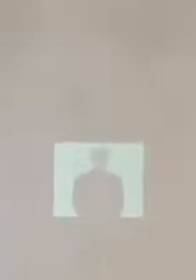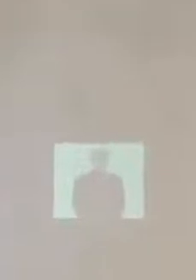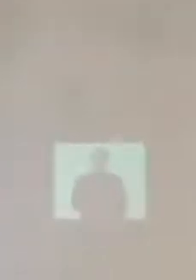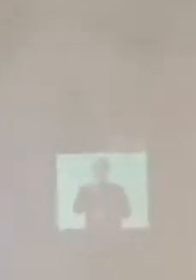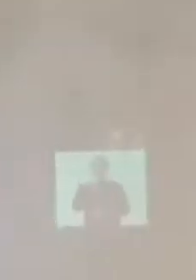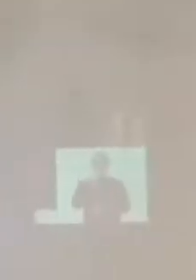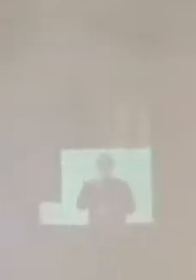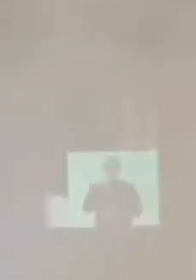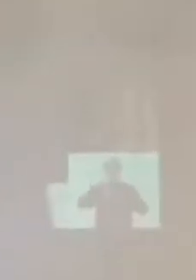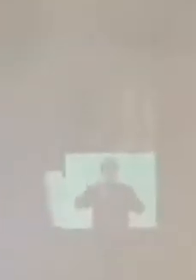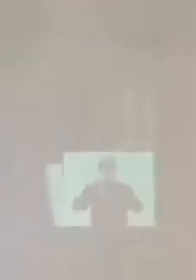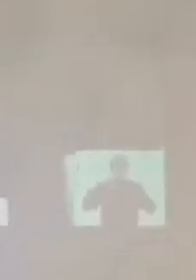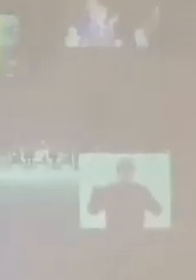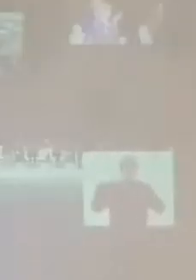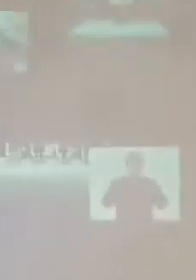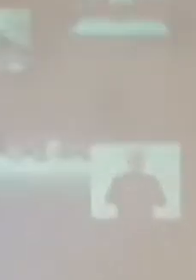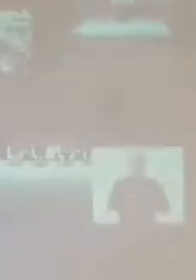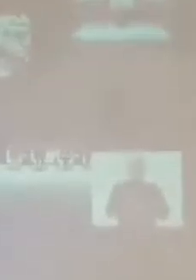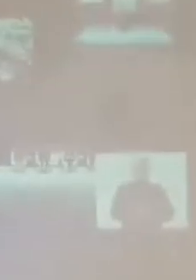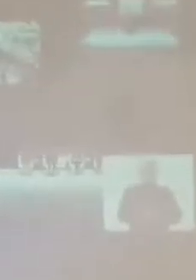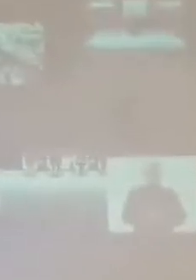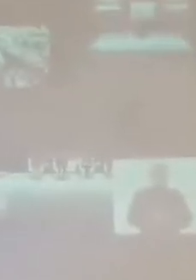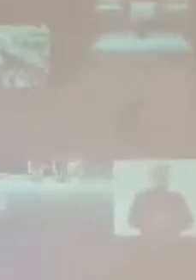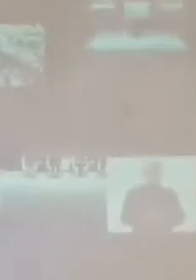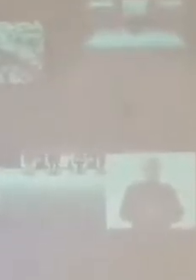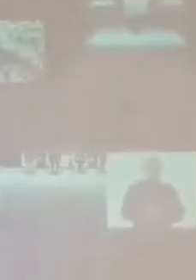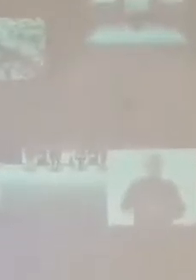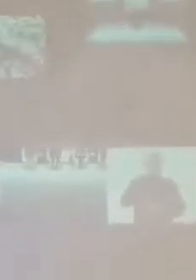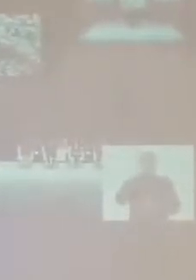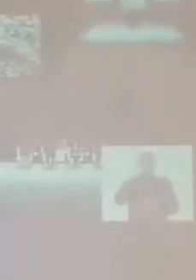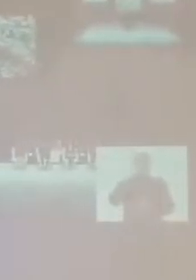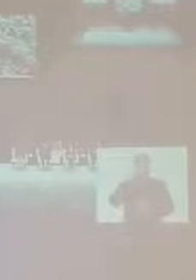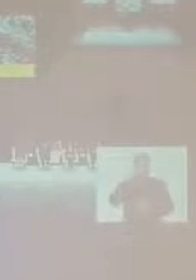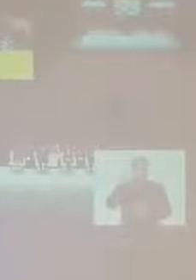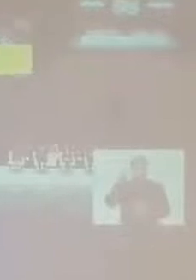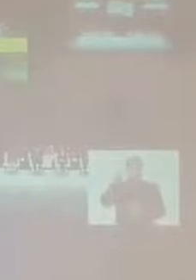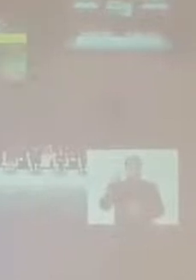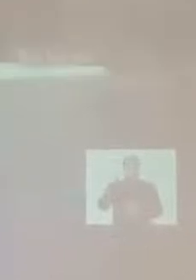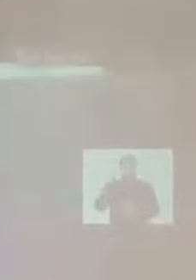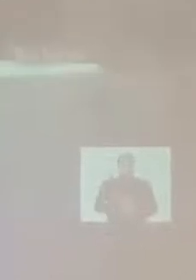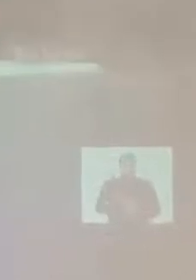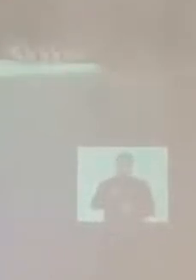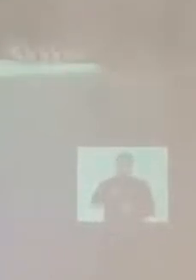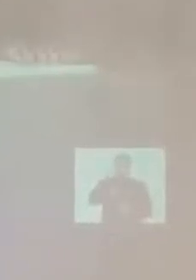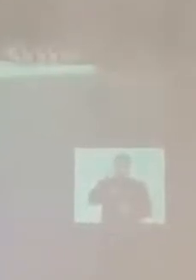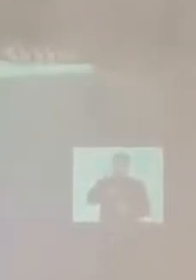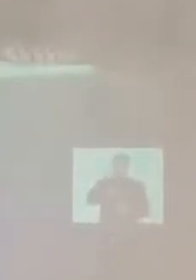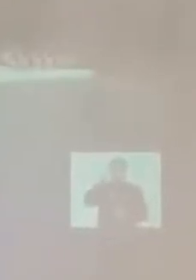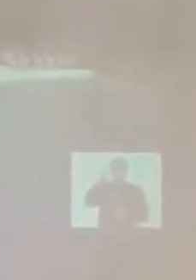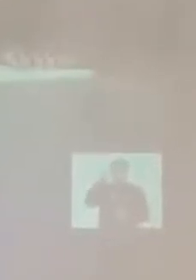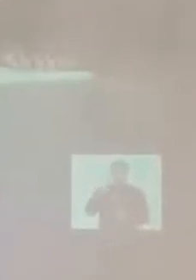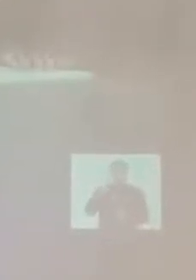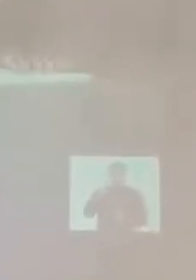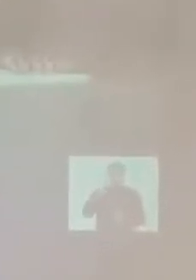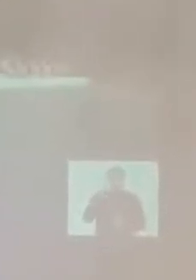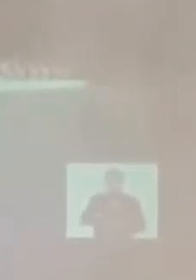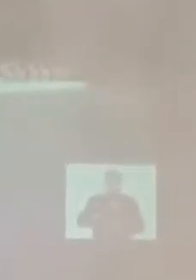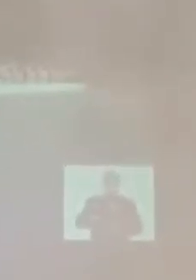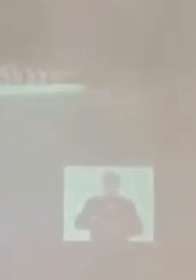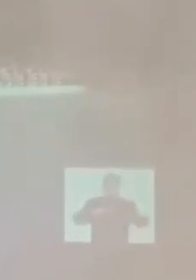Asimismo, agradeciendo la presencia de diputado Fausto Manuel Zamorano Escanza, presidente de la mesa directiva